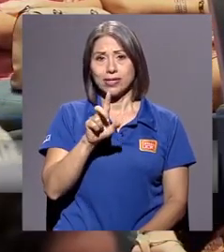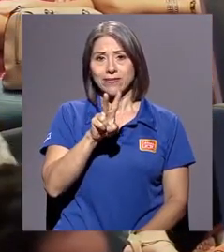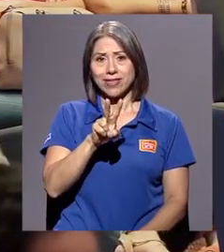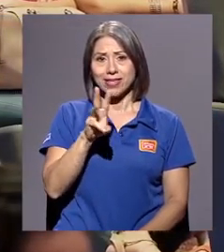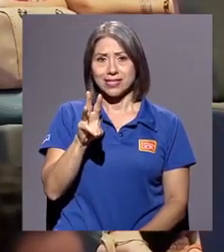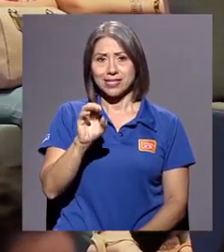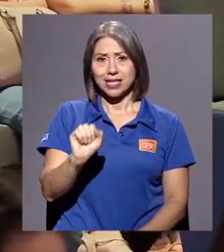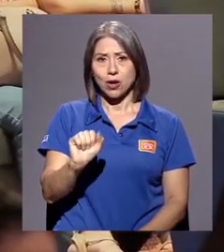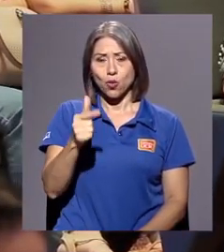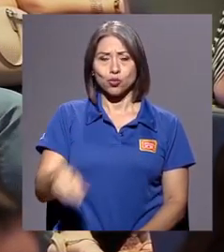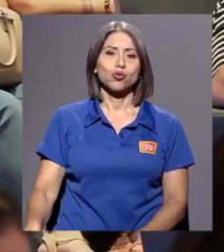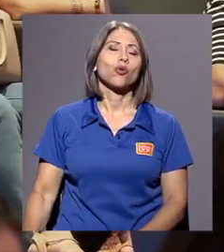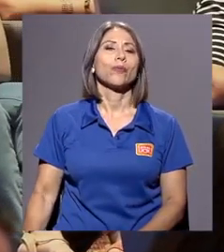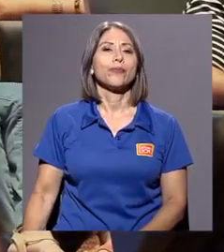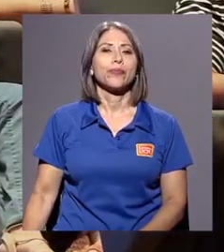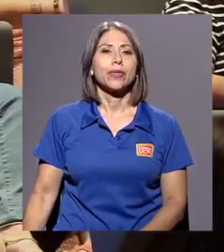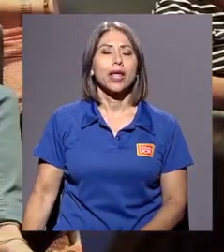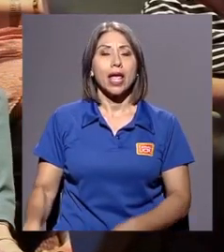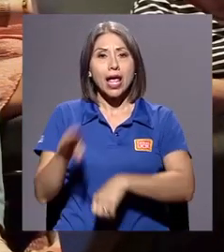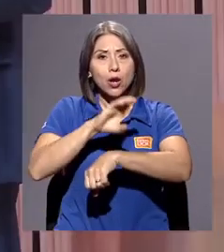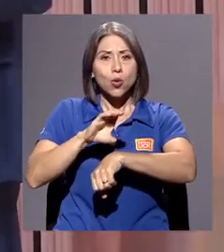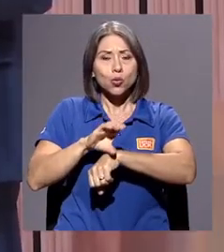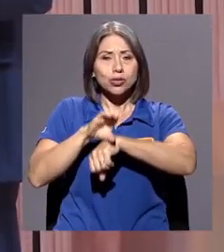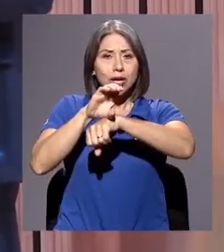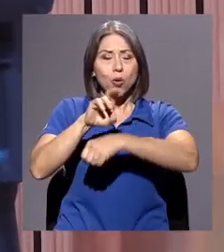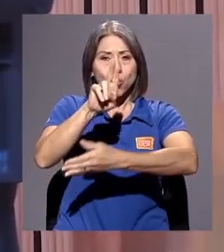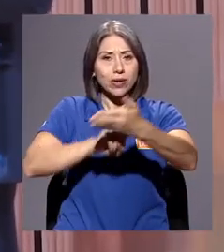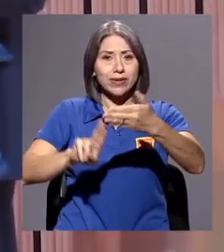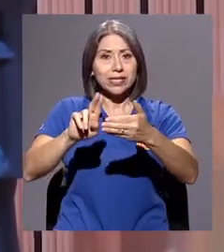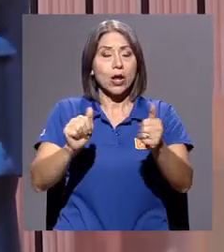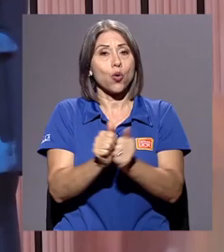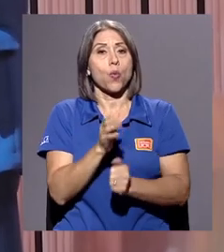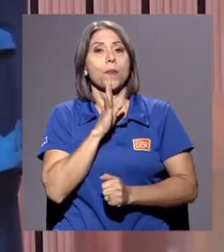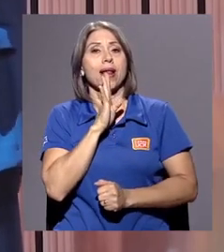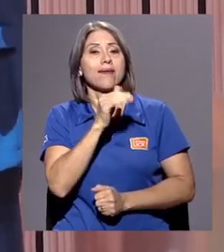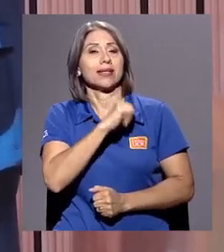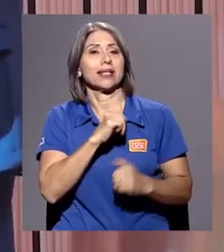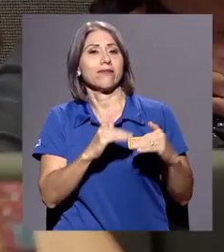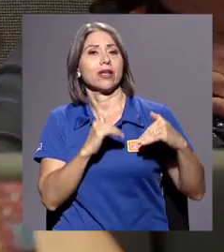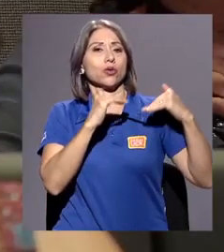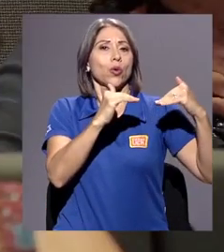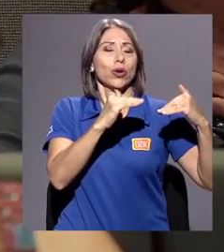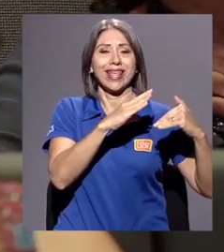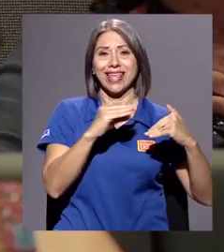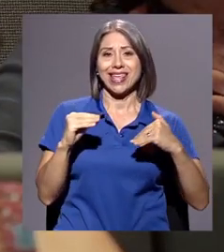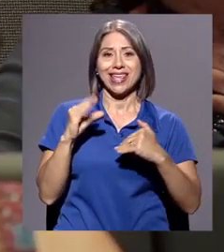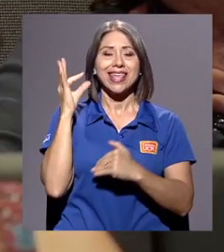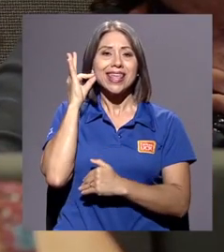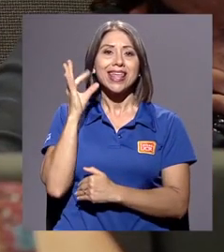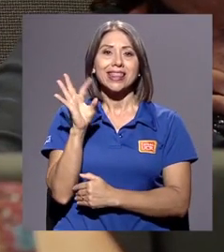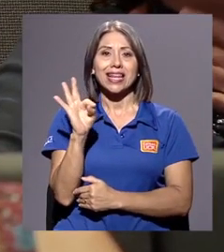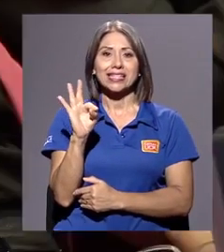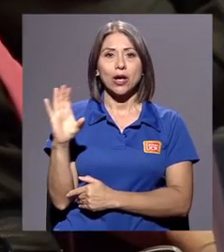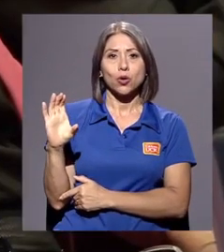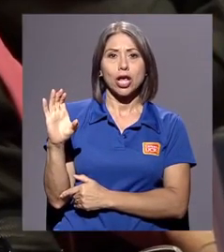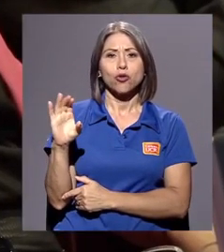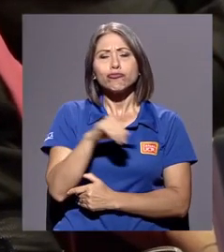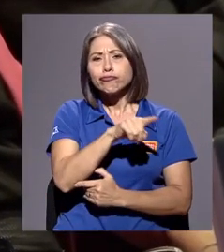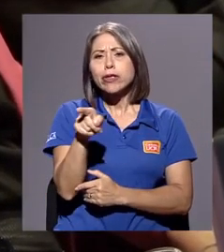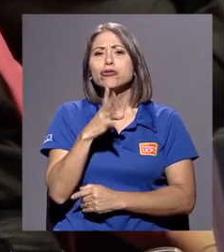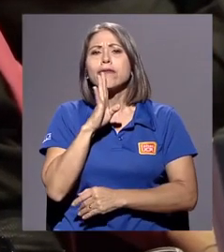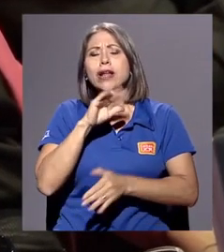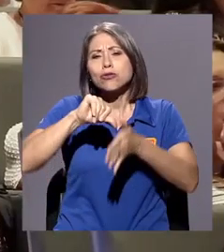26 de agosto. El Consejo Universitario, a través de las palabras del rector y doña Teresita Cordero, fue enfático